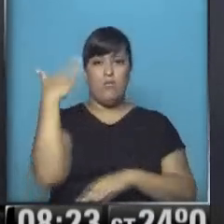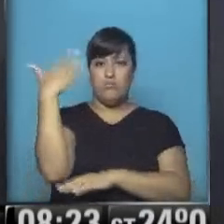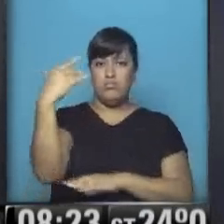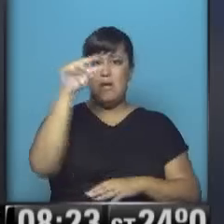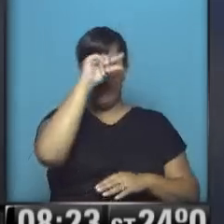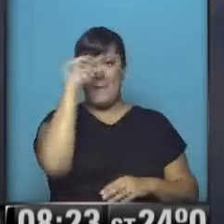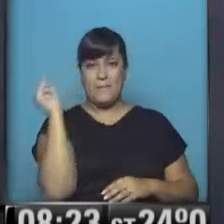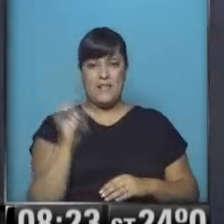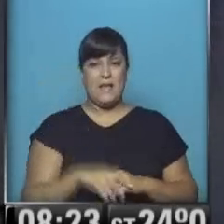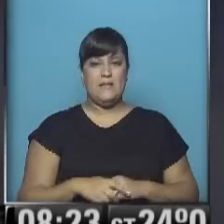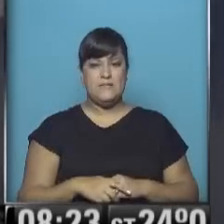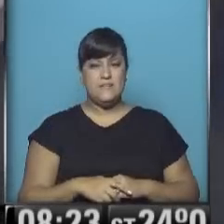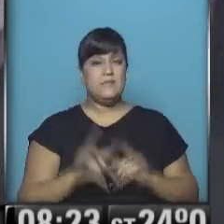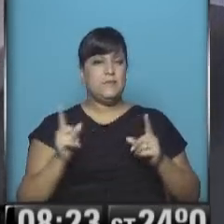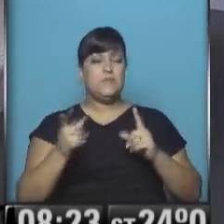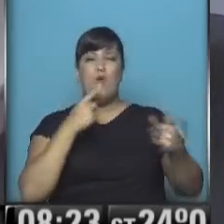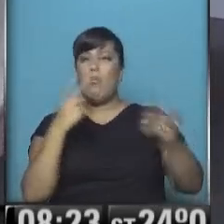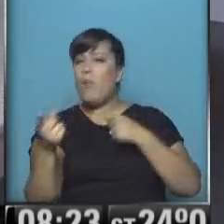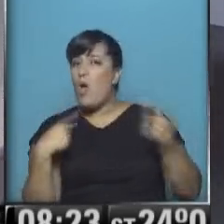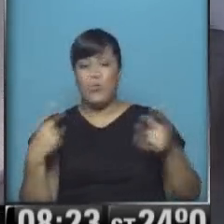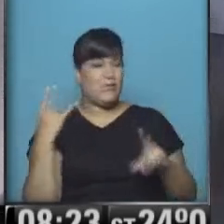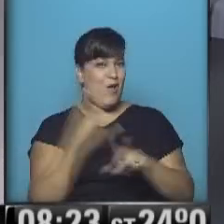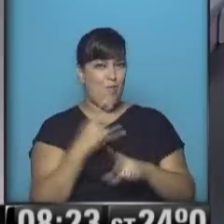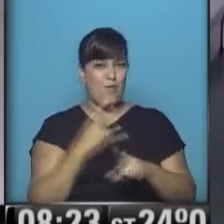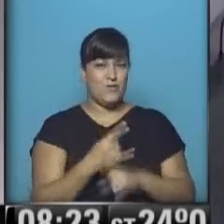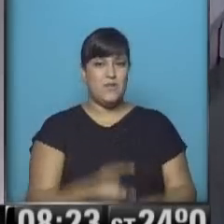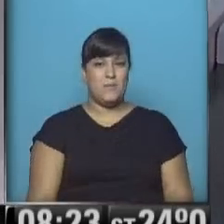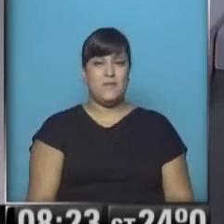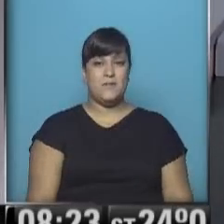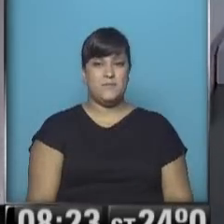Capitanich, respondiendo a las consultas de periodistas de diferentes medios de comunicación.